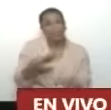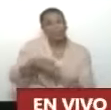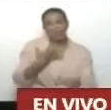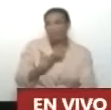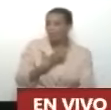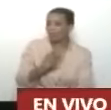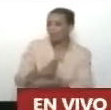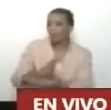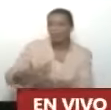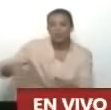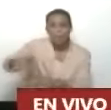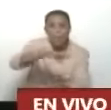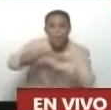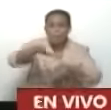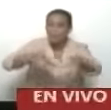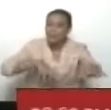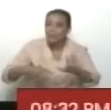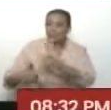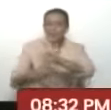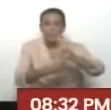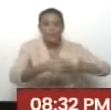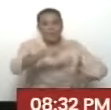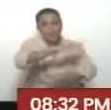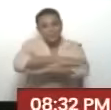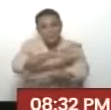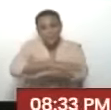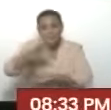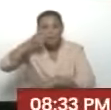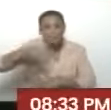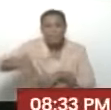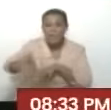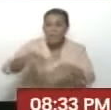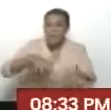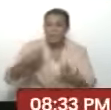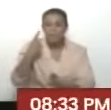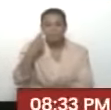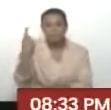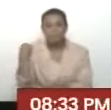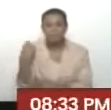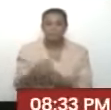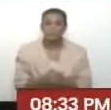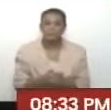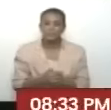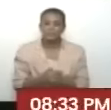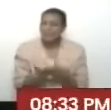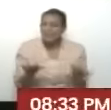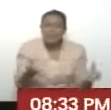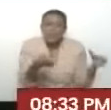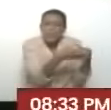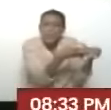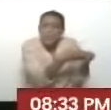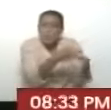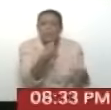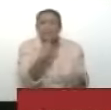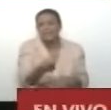real sobre la inmensa demostración que dio el pueblo de Venezuela el día de ayer. Y esa otra tontería que andan